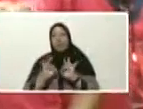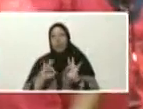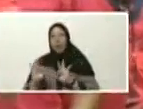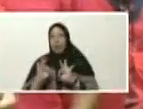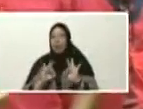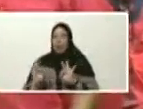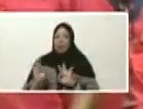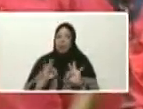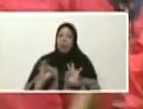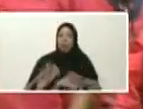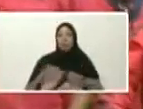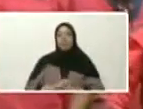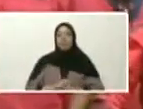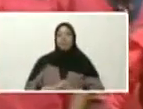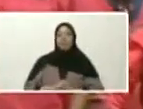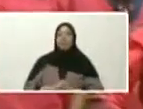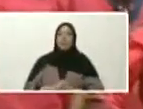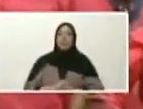Prepararnos.